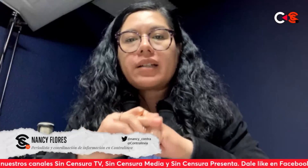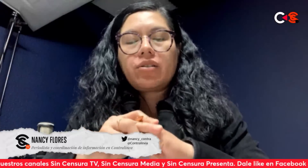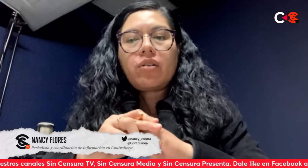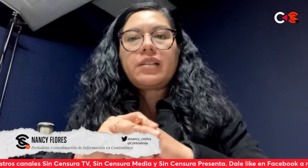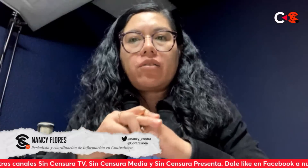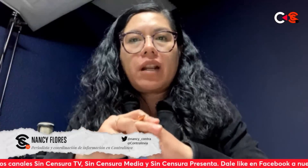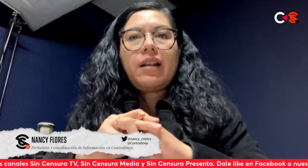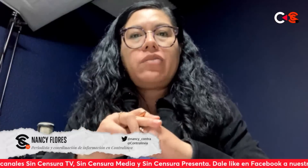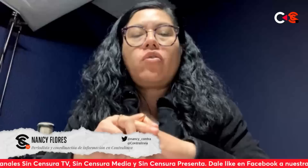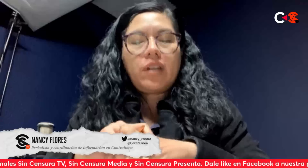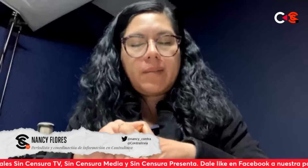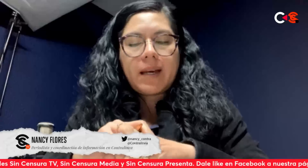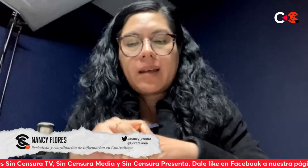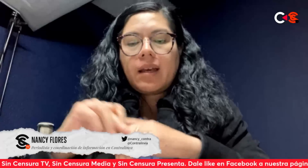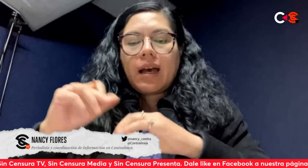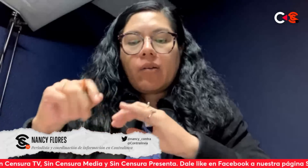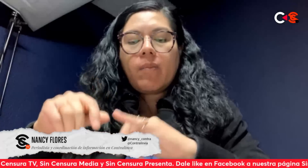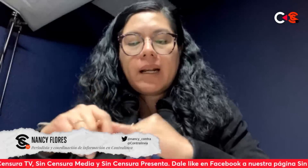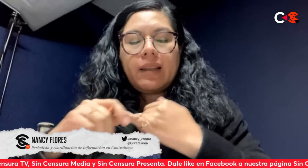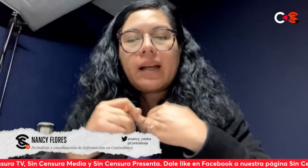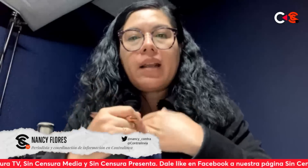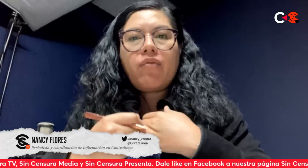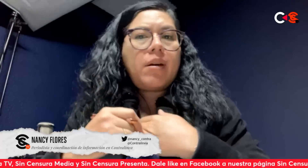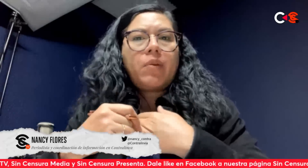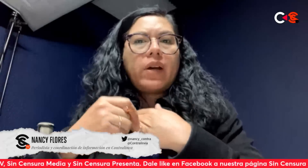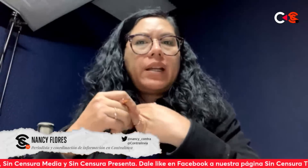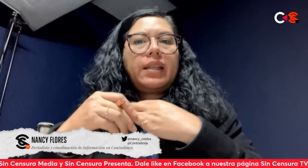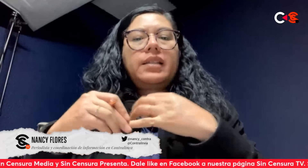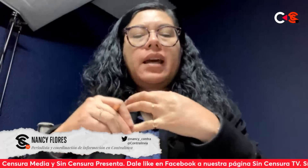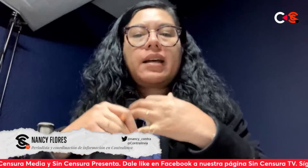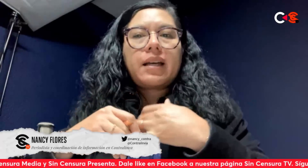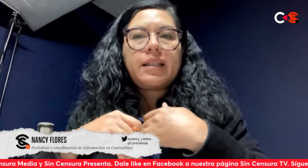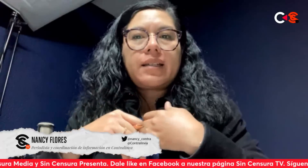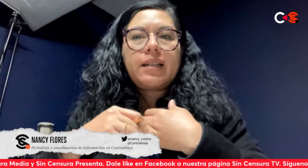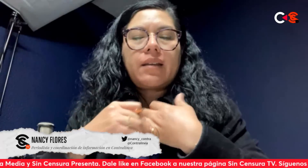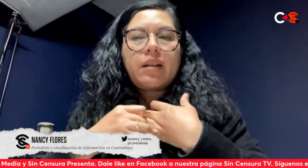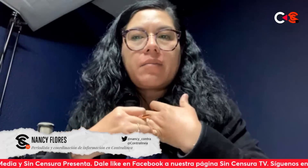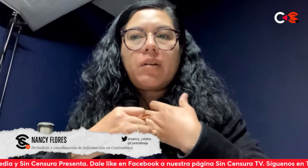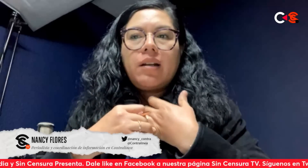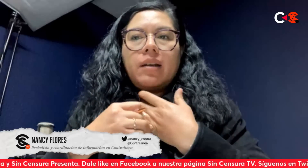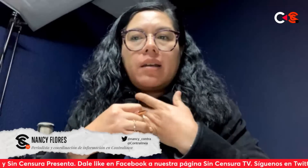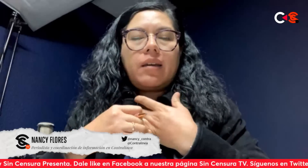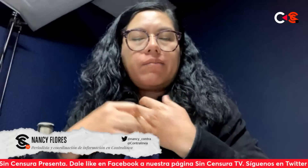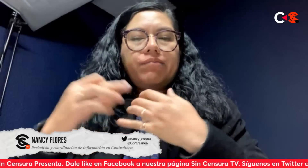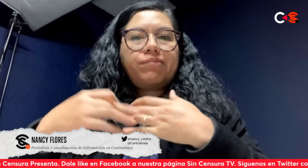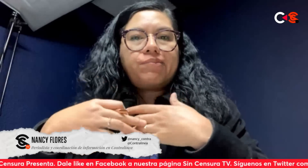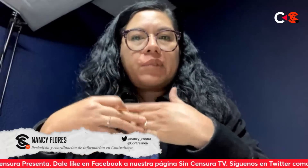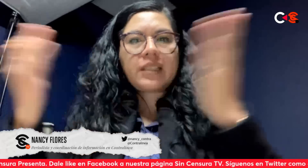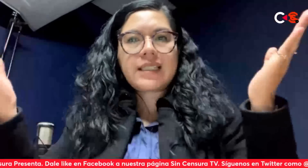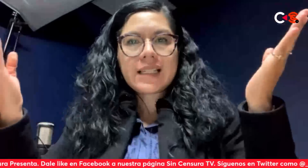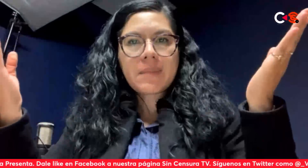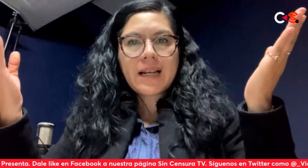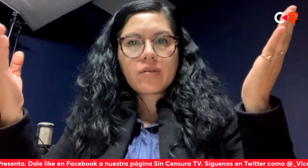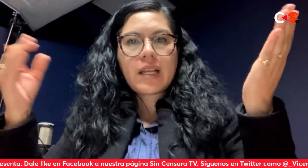partido Acción Nacional no iba a convalidar el FOBAPROA y le decía casi que Andrés Manuel,